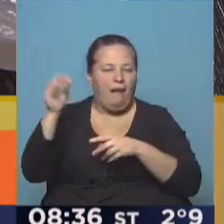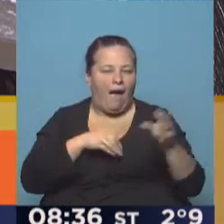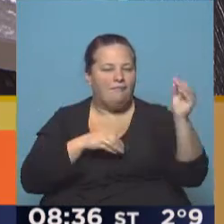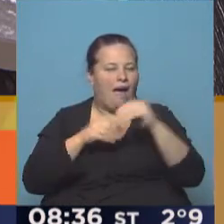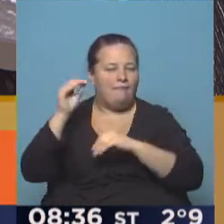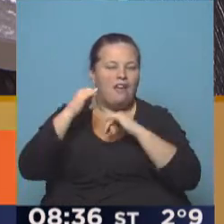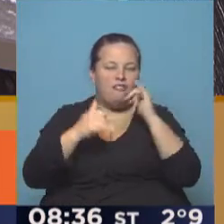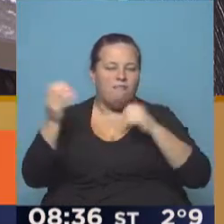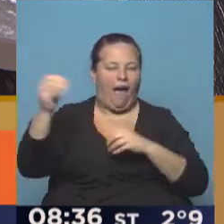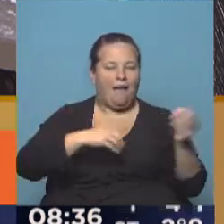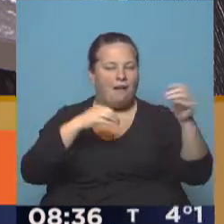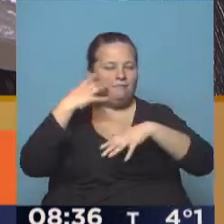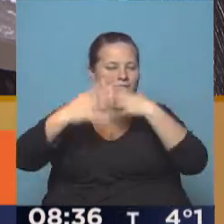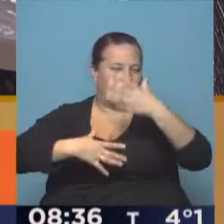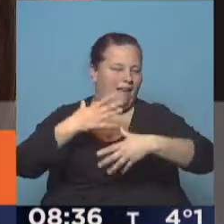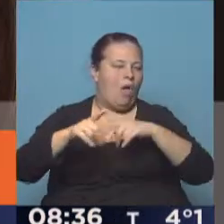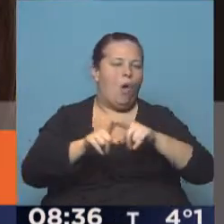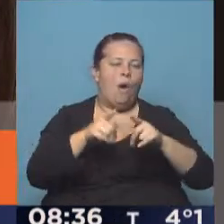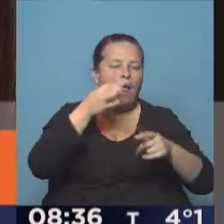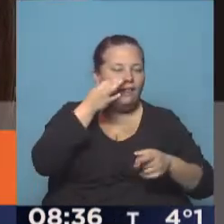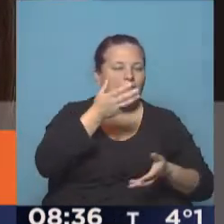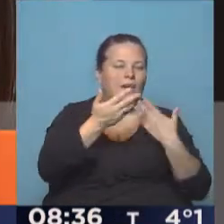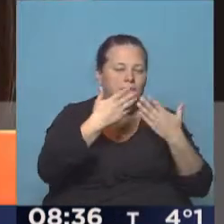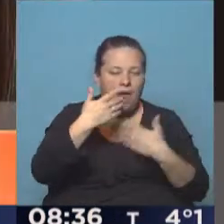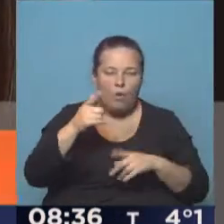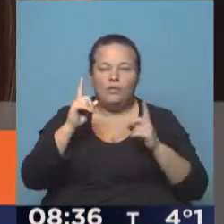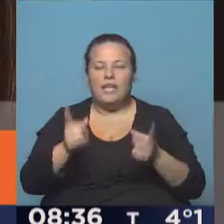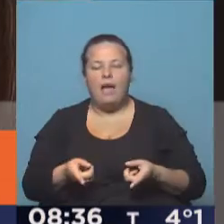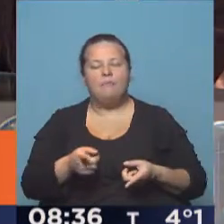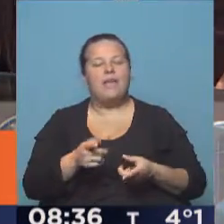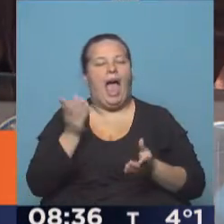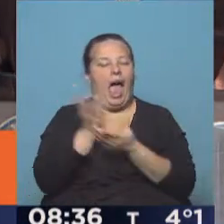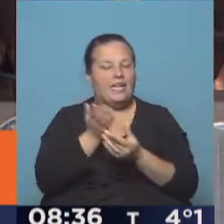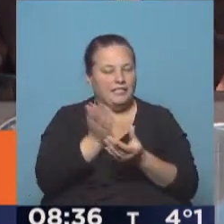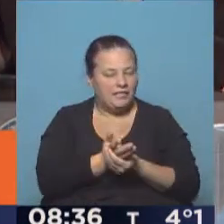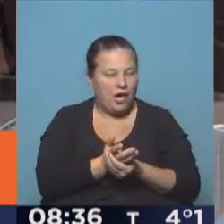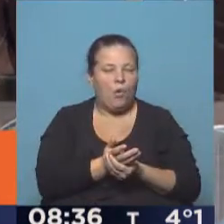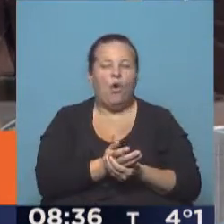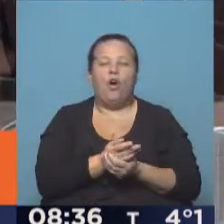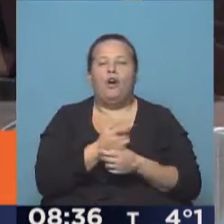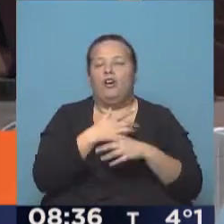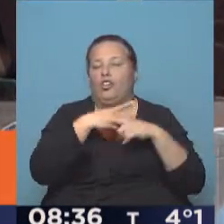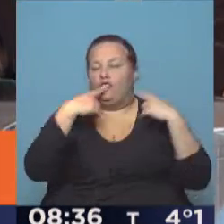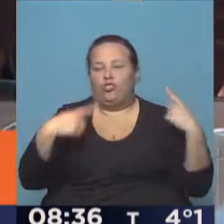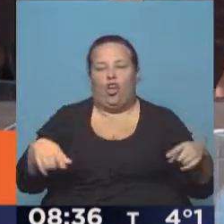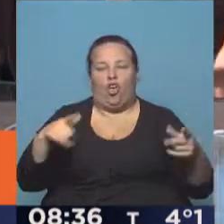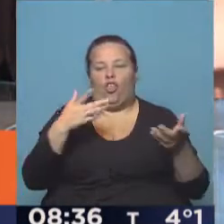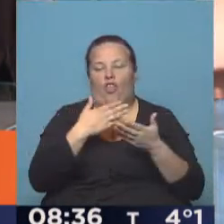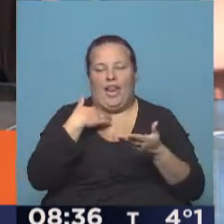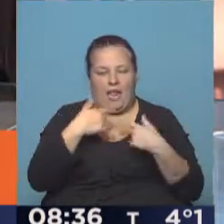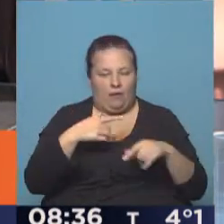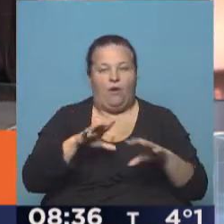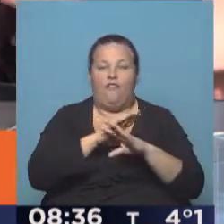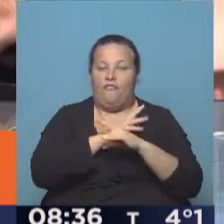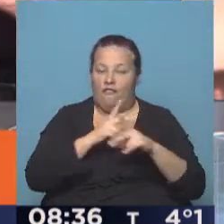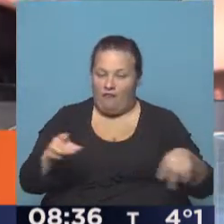acumulando la información. Trabajamos mucho con testimonios, también con los archivos y con todo lo que es la hemeroteca. Y bueno, una vez